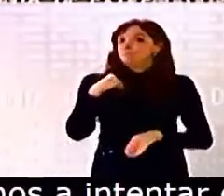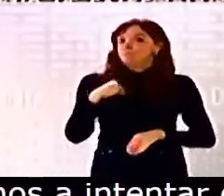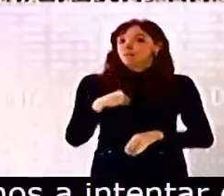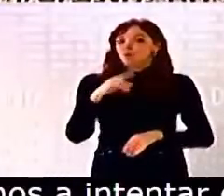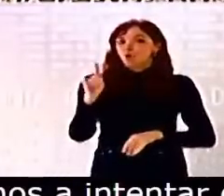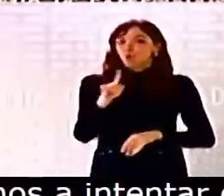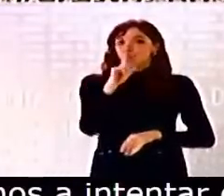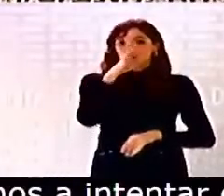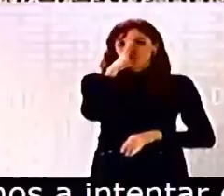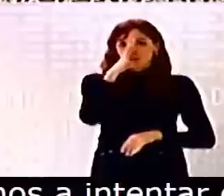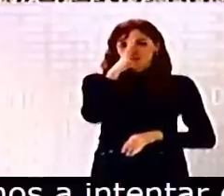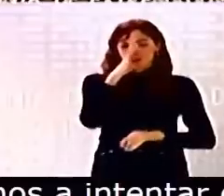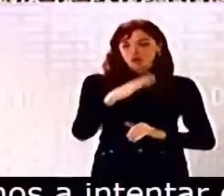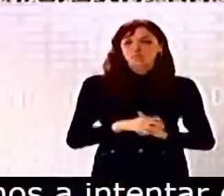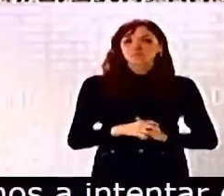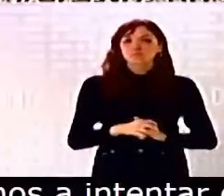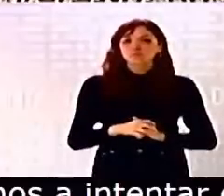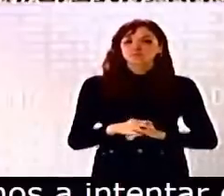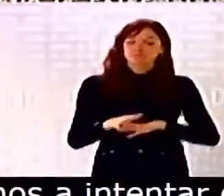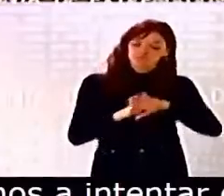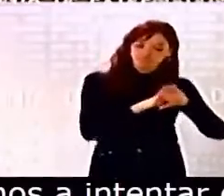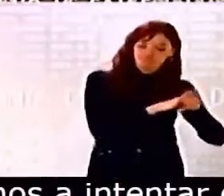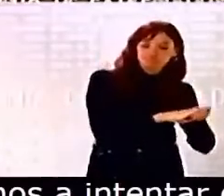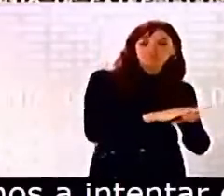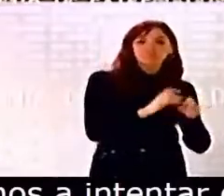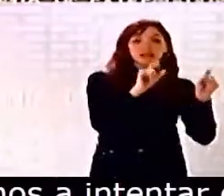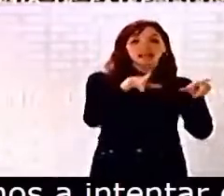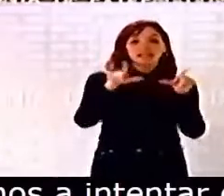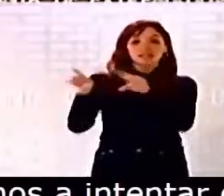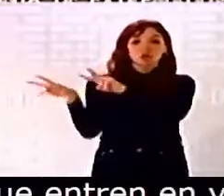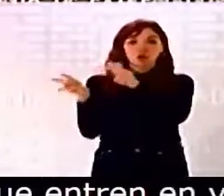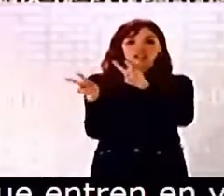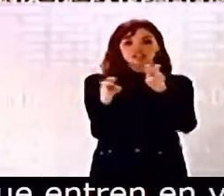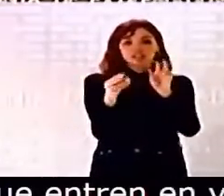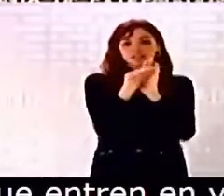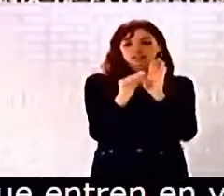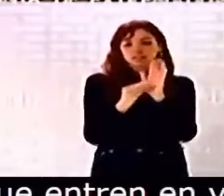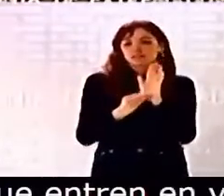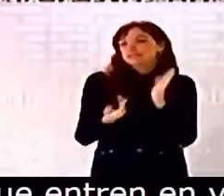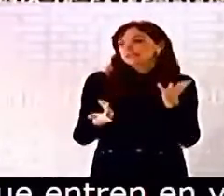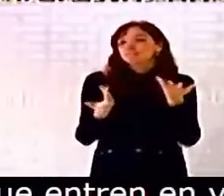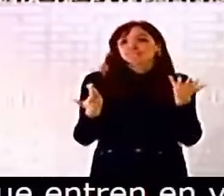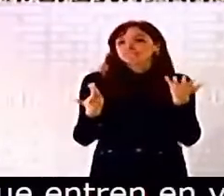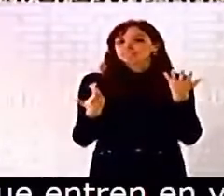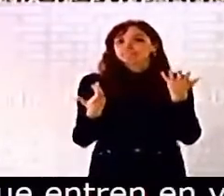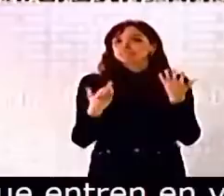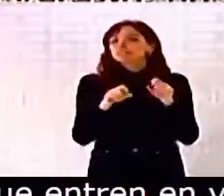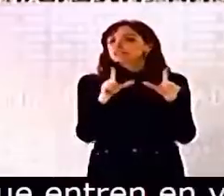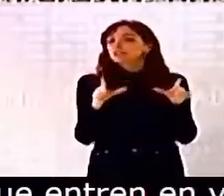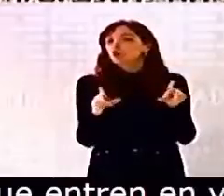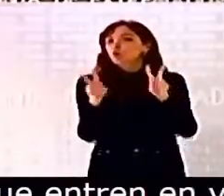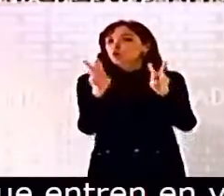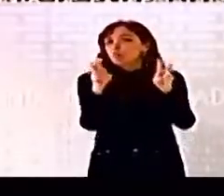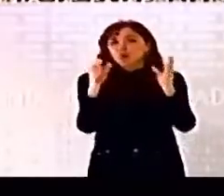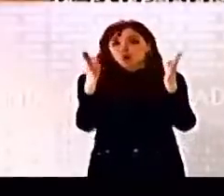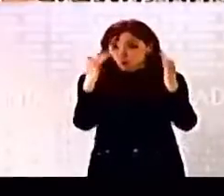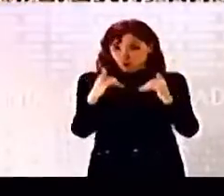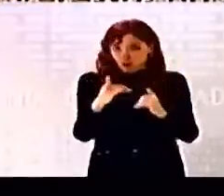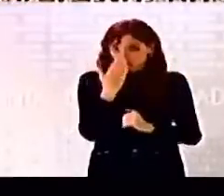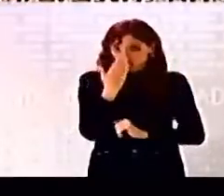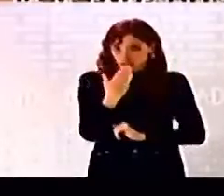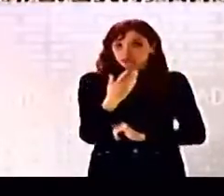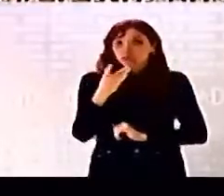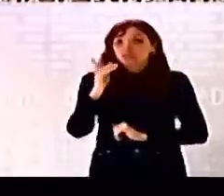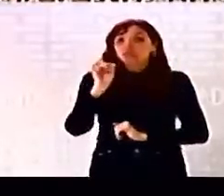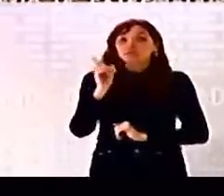de febrero, no se modifica. En cuanto a los sectores, no existe un sector como tal adicional nuevo, simplemente hemos estudiado las cadenas